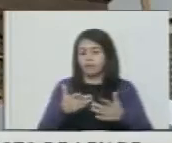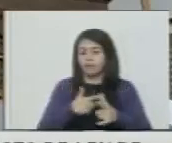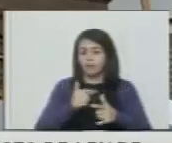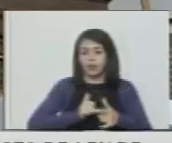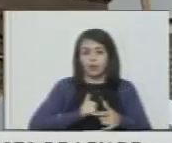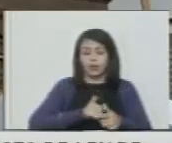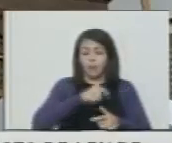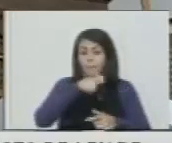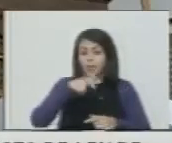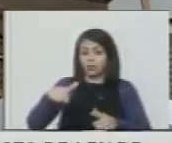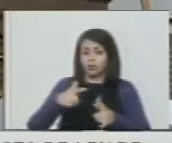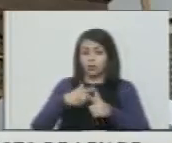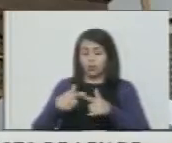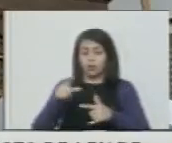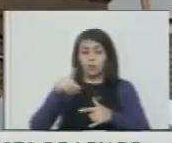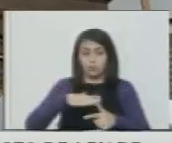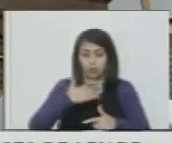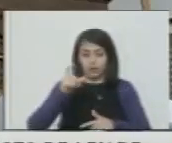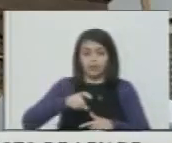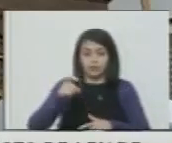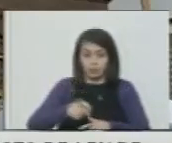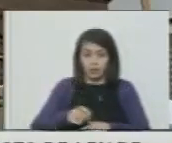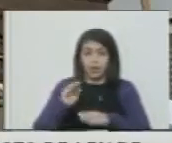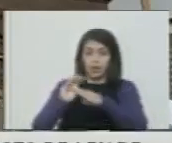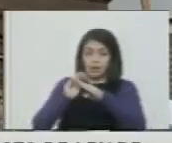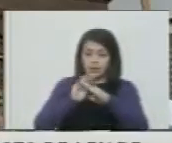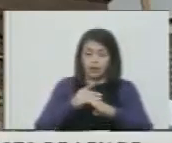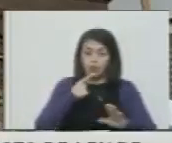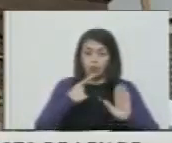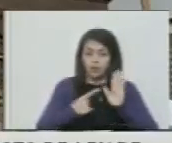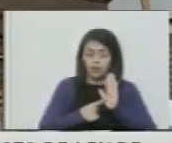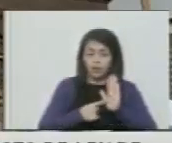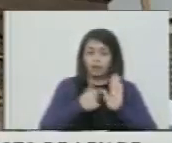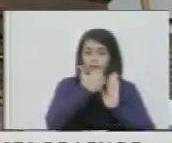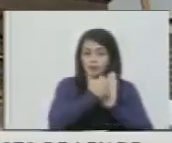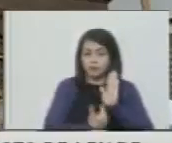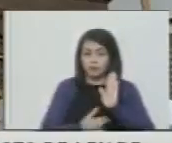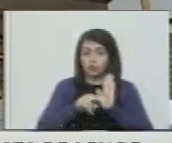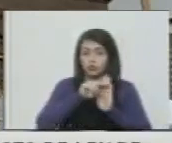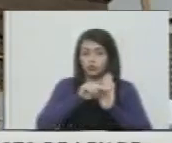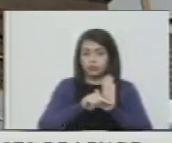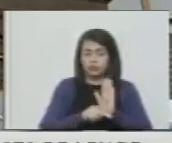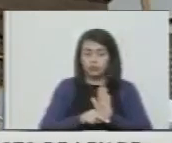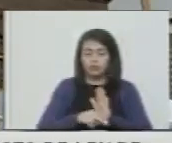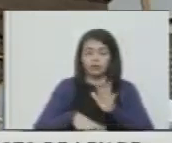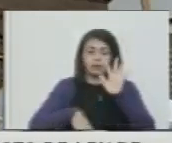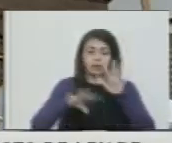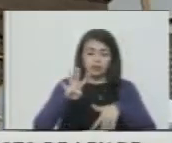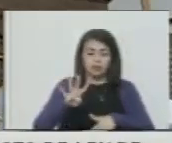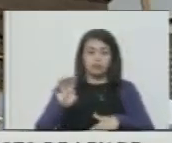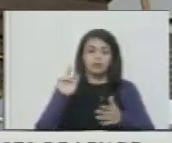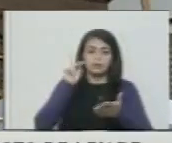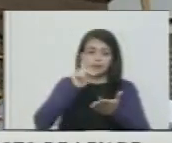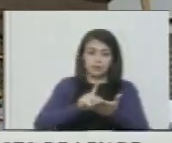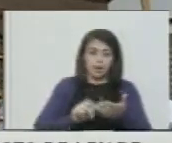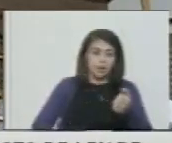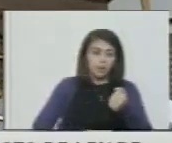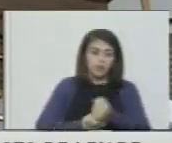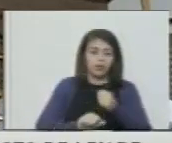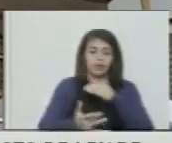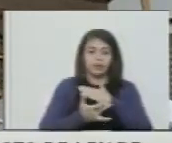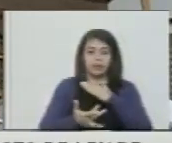obstaculización por parte de cualquier persona y ello fuera necesario para el cumplimiento de sus competencias. 14.